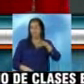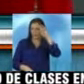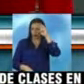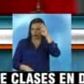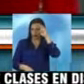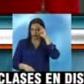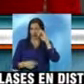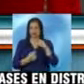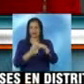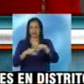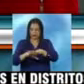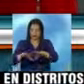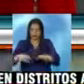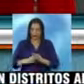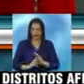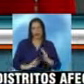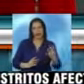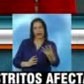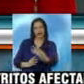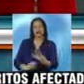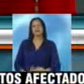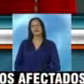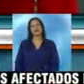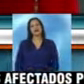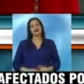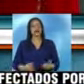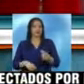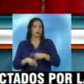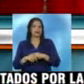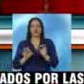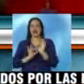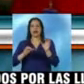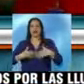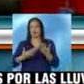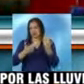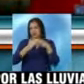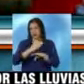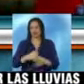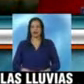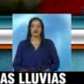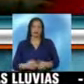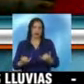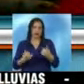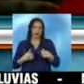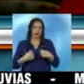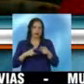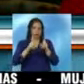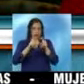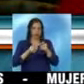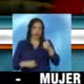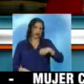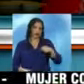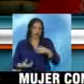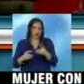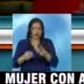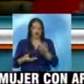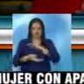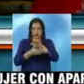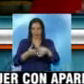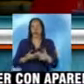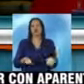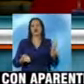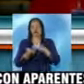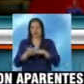alrededor de la bajada del silencio. Y claro, por supuesto, en este momento absolutamente nadie puede ingresar. Pero vamos a preguntarle al alcalde entonces, ¿cuándo podría ser que todo se reanude